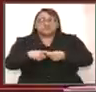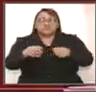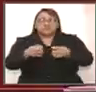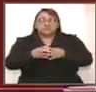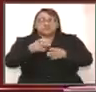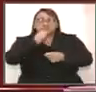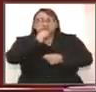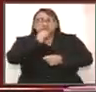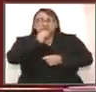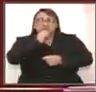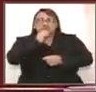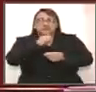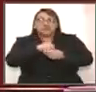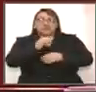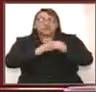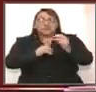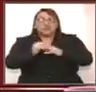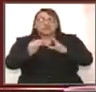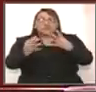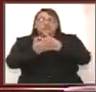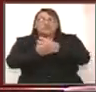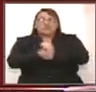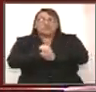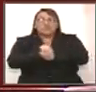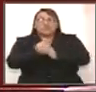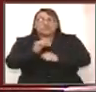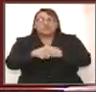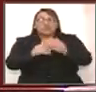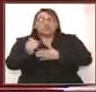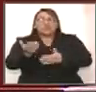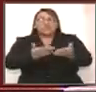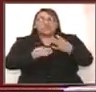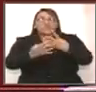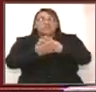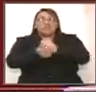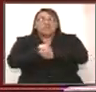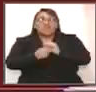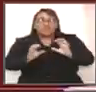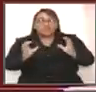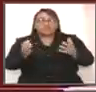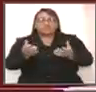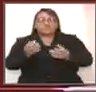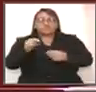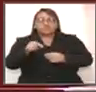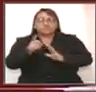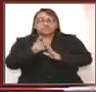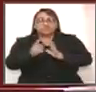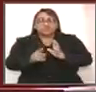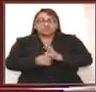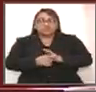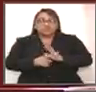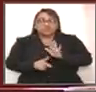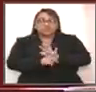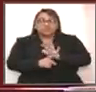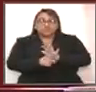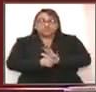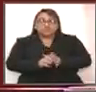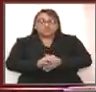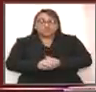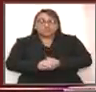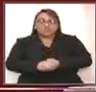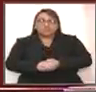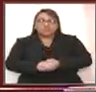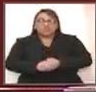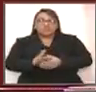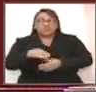sector privado en infraestructura penitenciaria y en los servicios penitenciarios. Este decreto legislativo